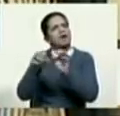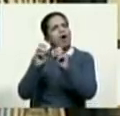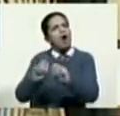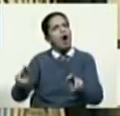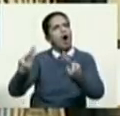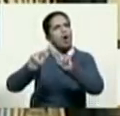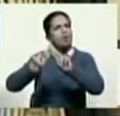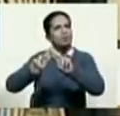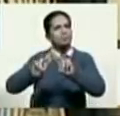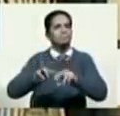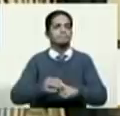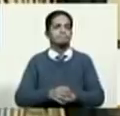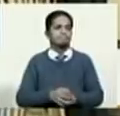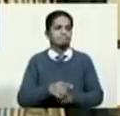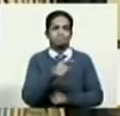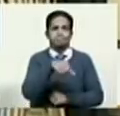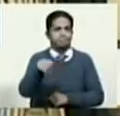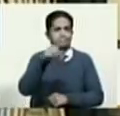Todos sabemos que no.